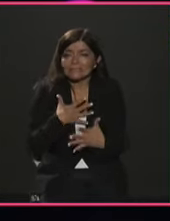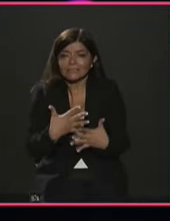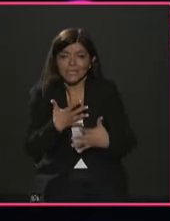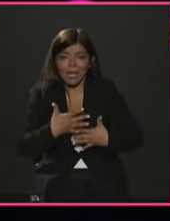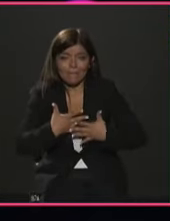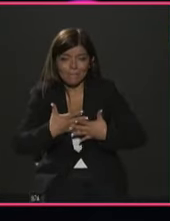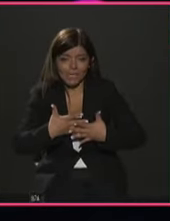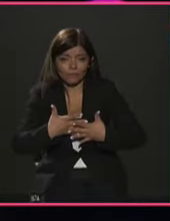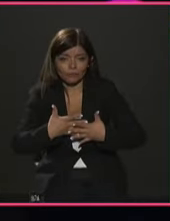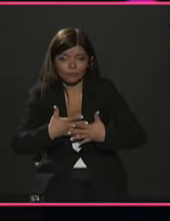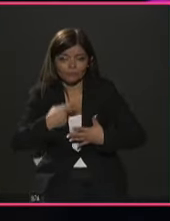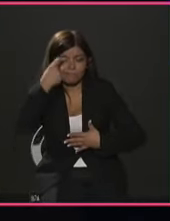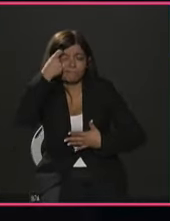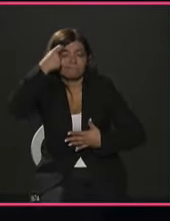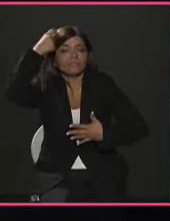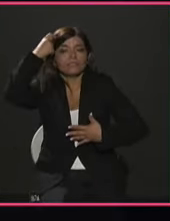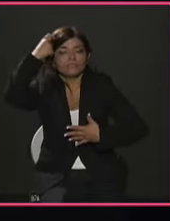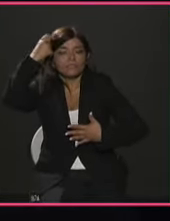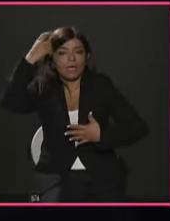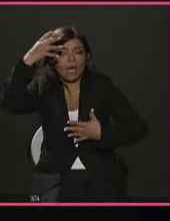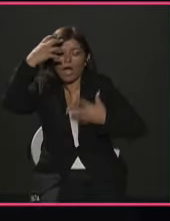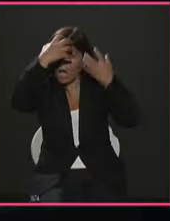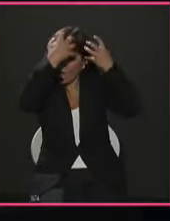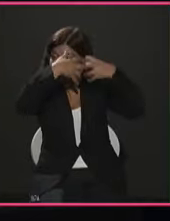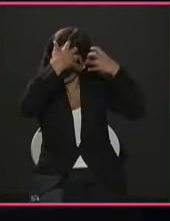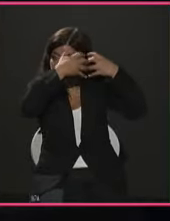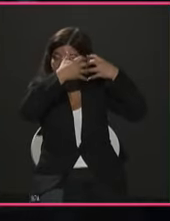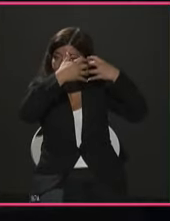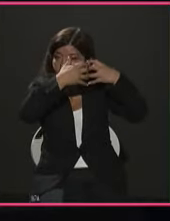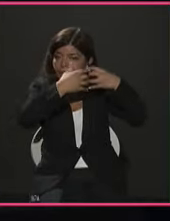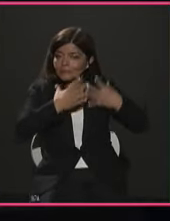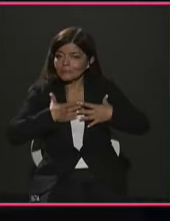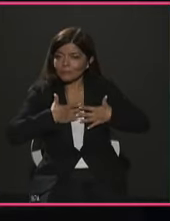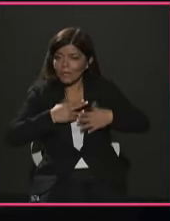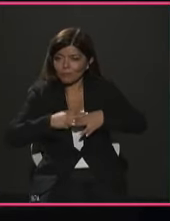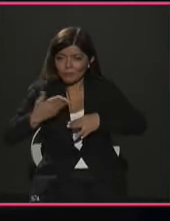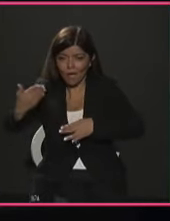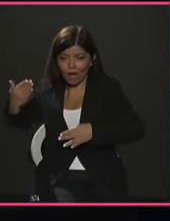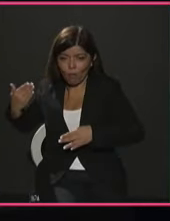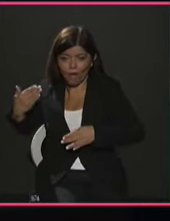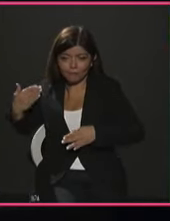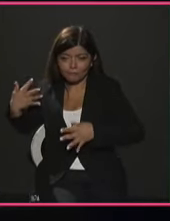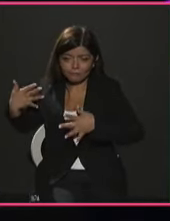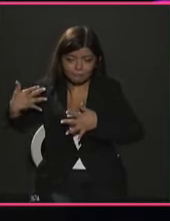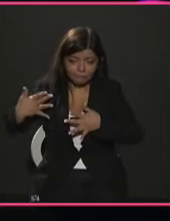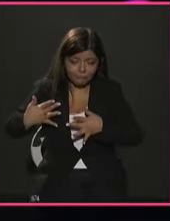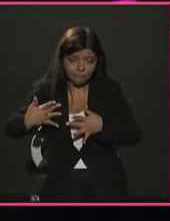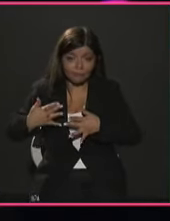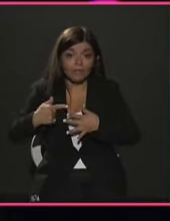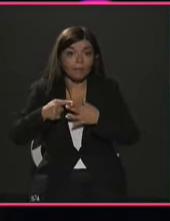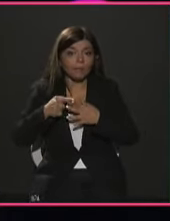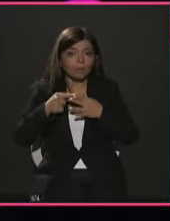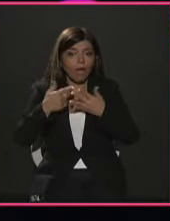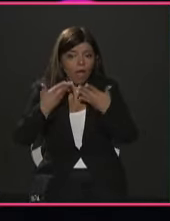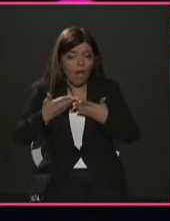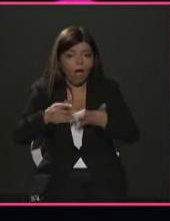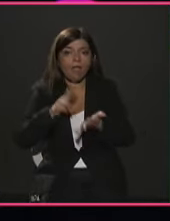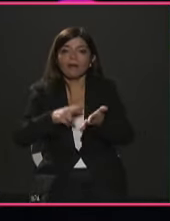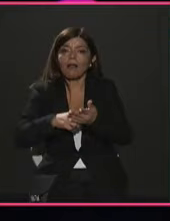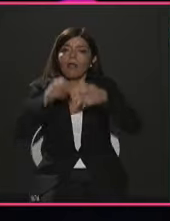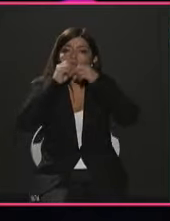con nuestras funciones cerebrales más primitivas pero en las sombras de esto se está desplegando una